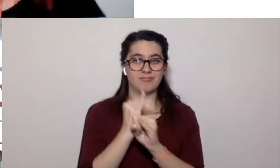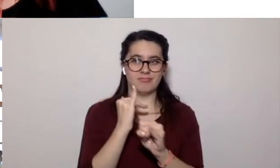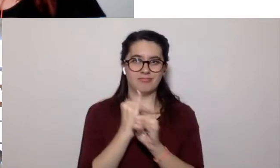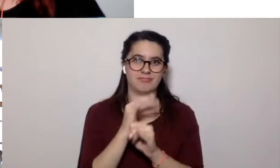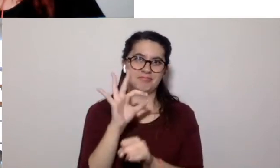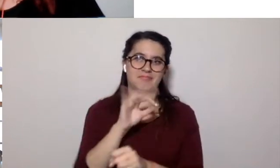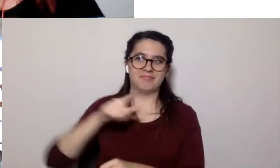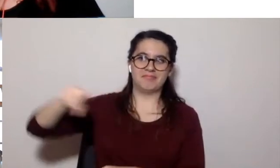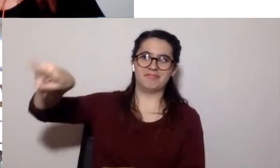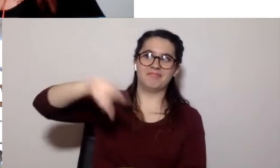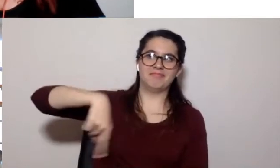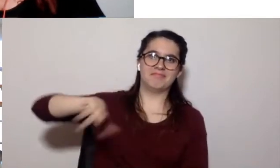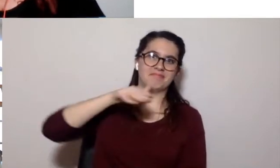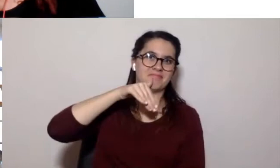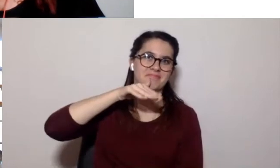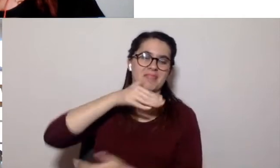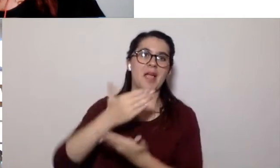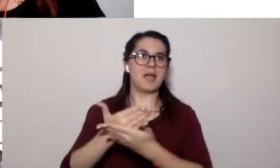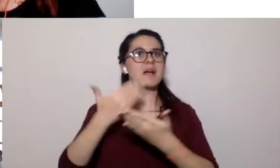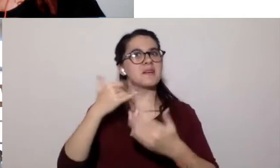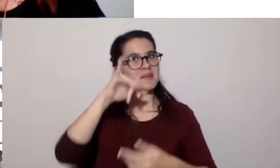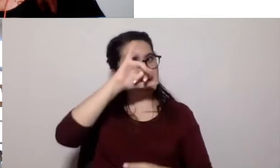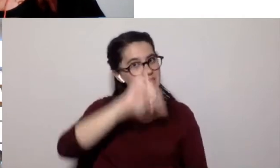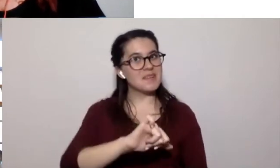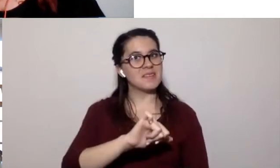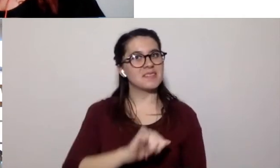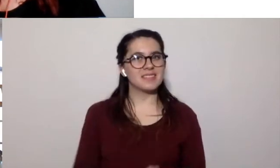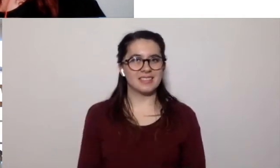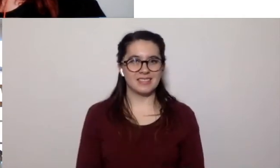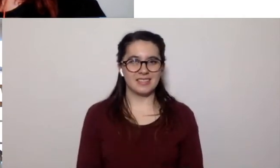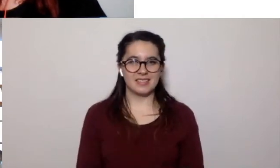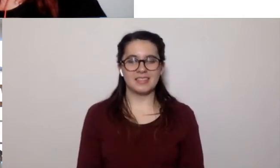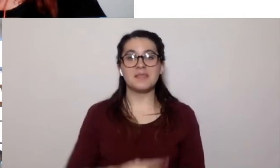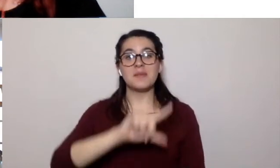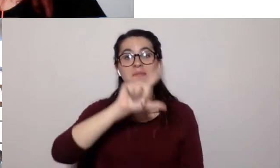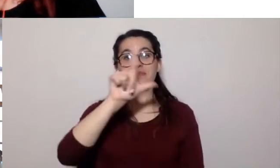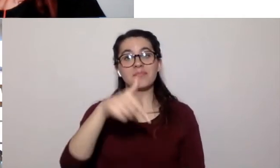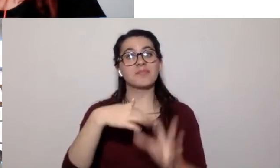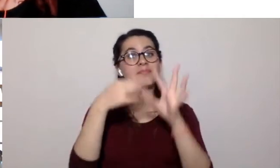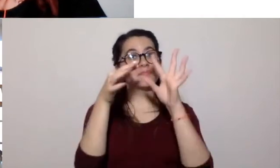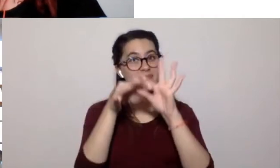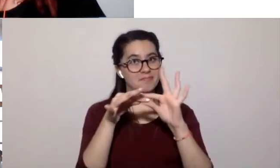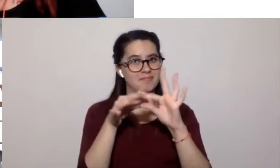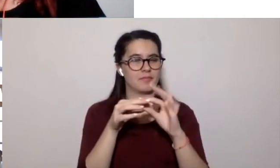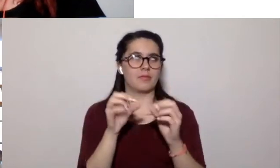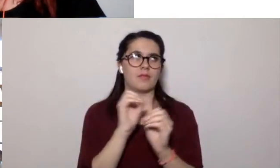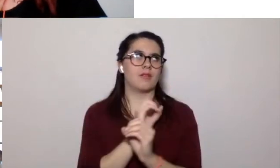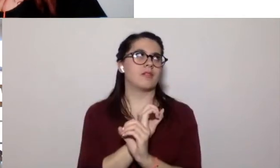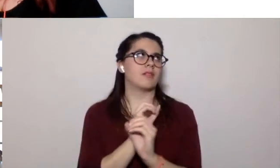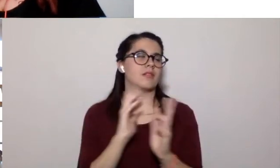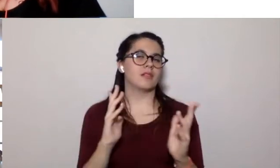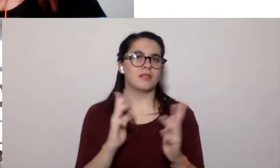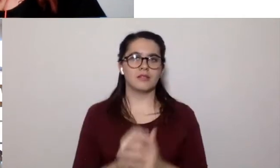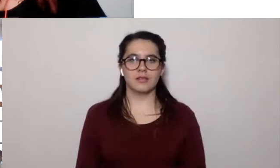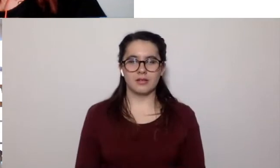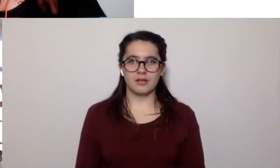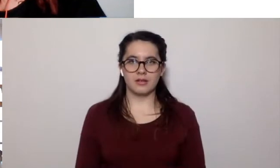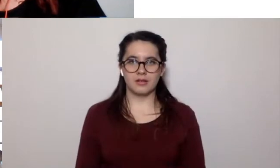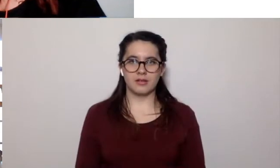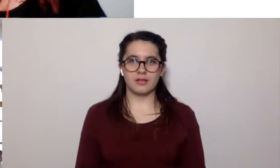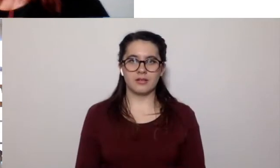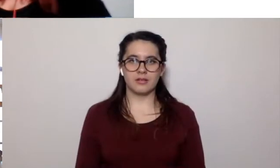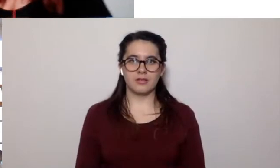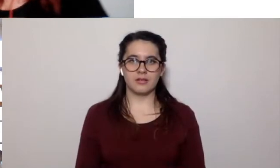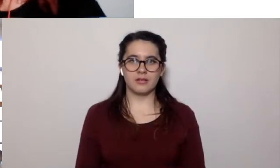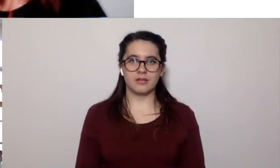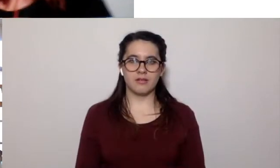por ejemplo, ¿no? ¡Qué padre! Luego platicas de eso. Y, claro, nos ha ayudado a desarrollar nuestras